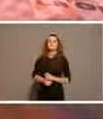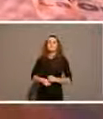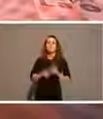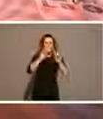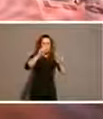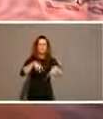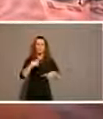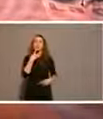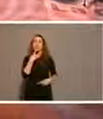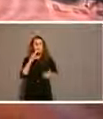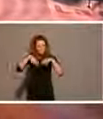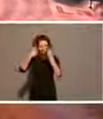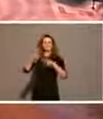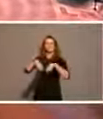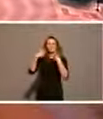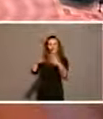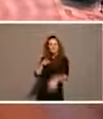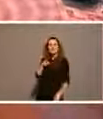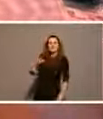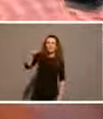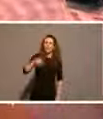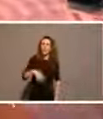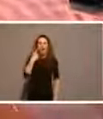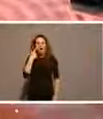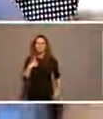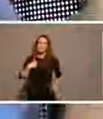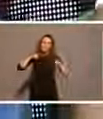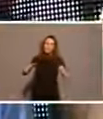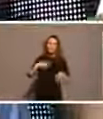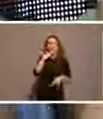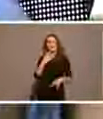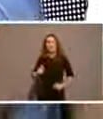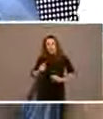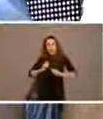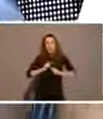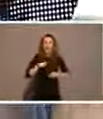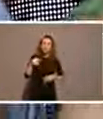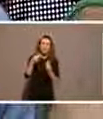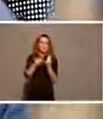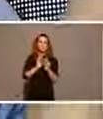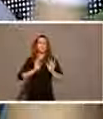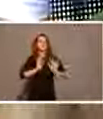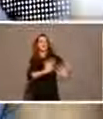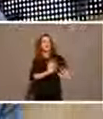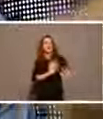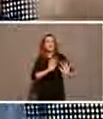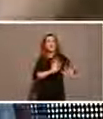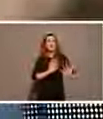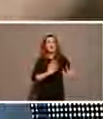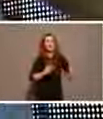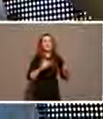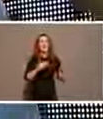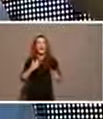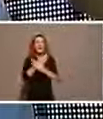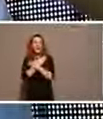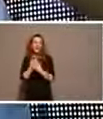Defórmate tú la lengua, no venga más ya si no das una tregua. Tú quédate en Gran Canaria y lo agradecerá toda